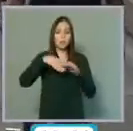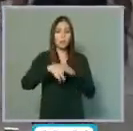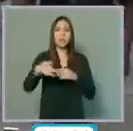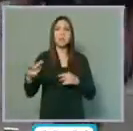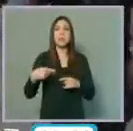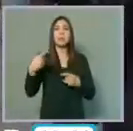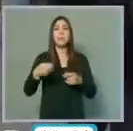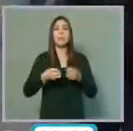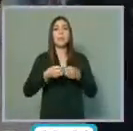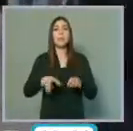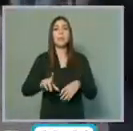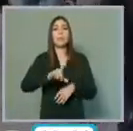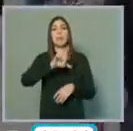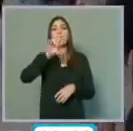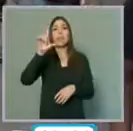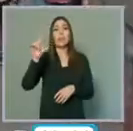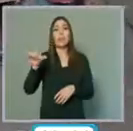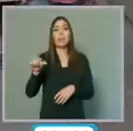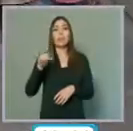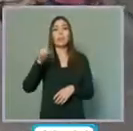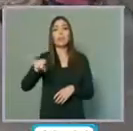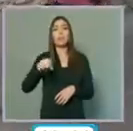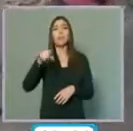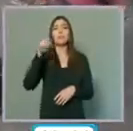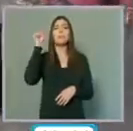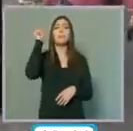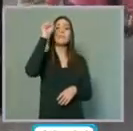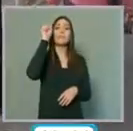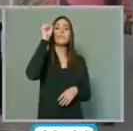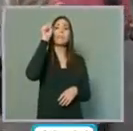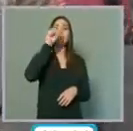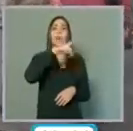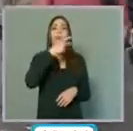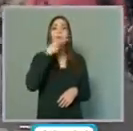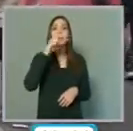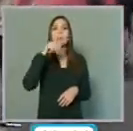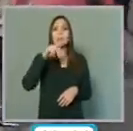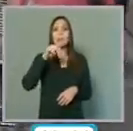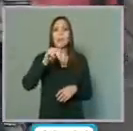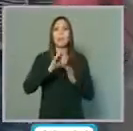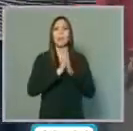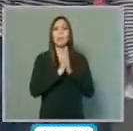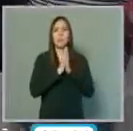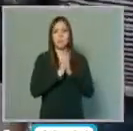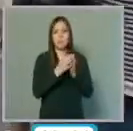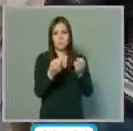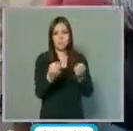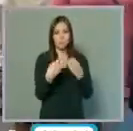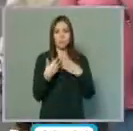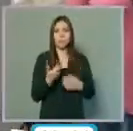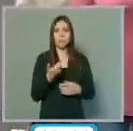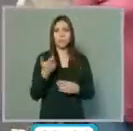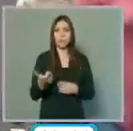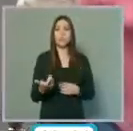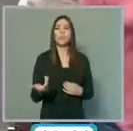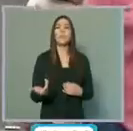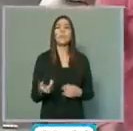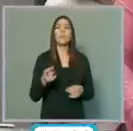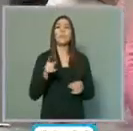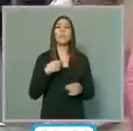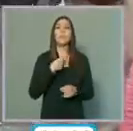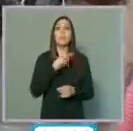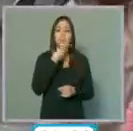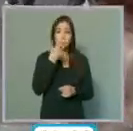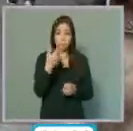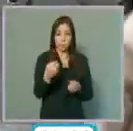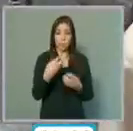la pierna y entonces venían aquí a tocarle a Santana y le decían: me da un dinero, y le digo: ¿dónde está su pierna?